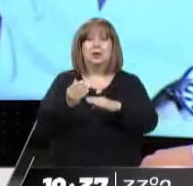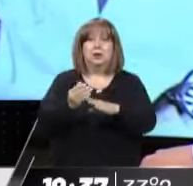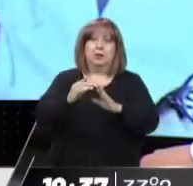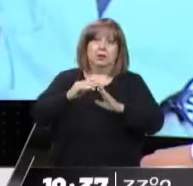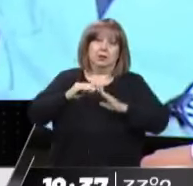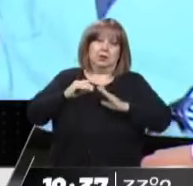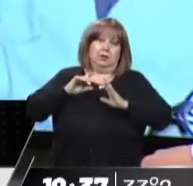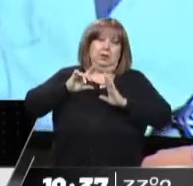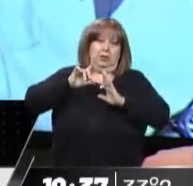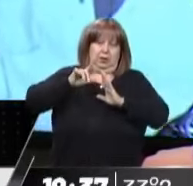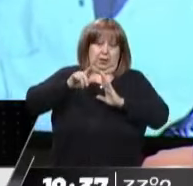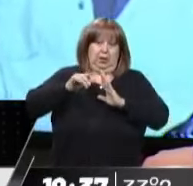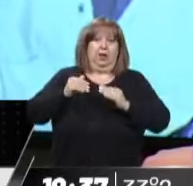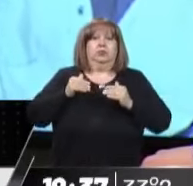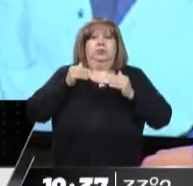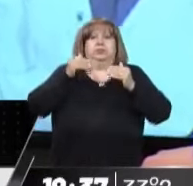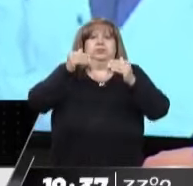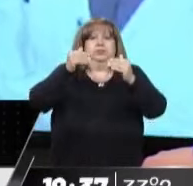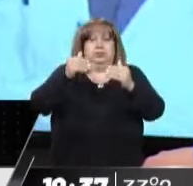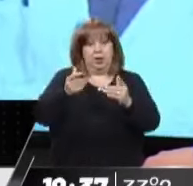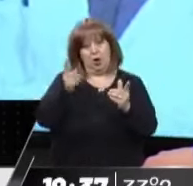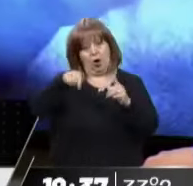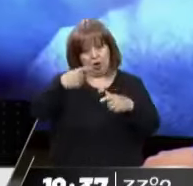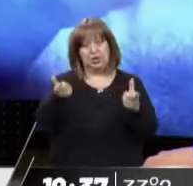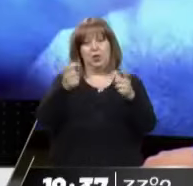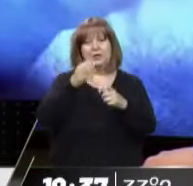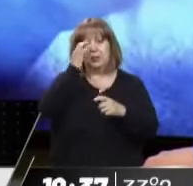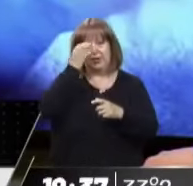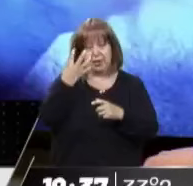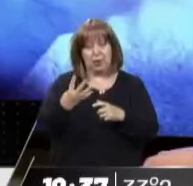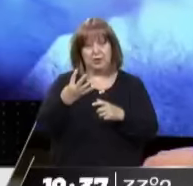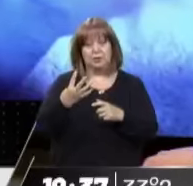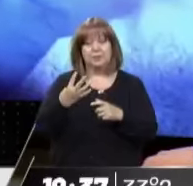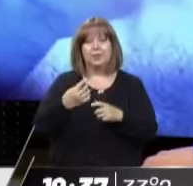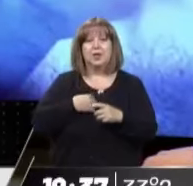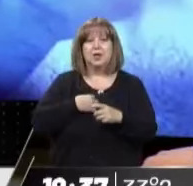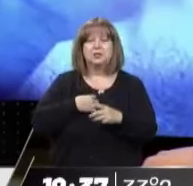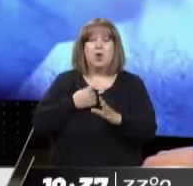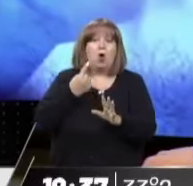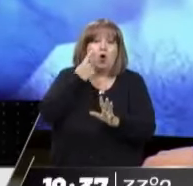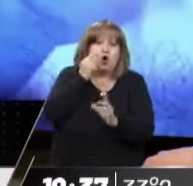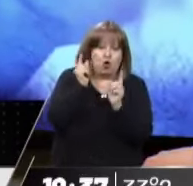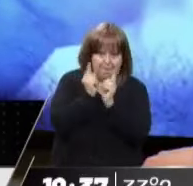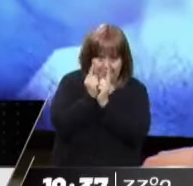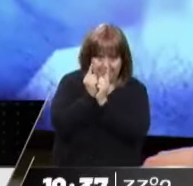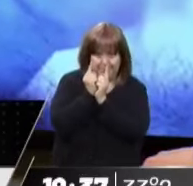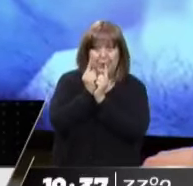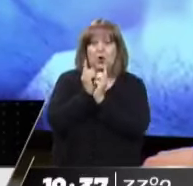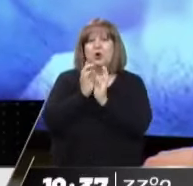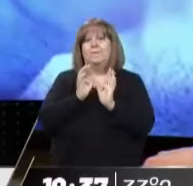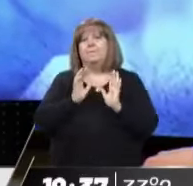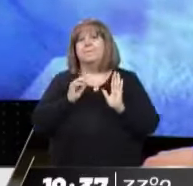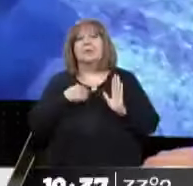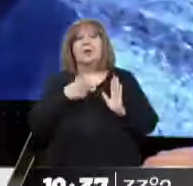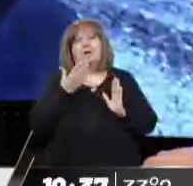estirar el caso. Ah, tenemos otra audiencia el 24. Te hablo con muy poco conocimiento porque yo esto no lo he